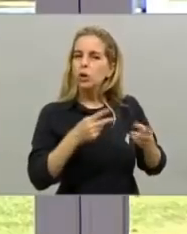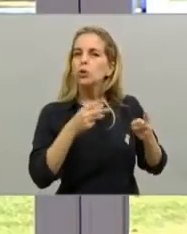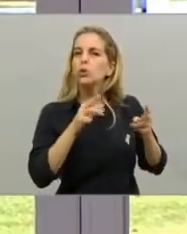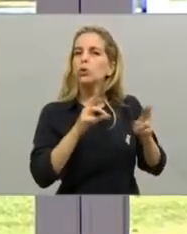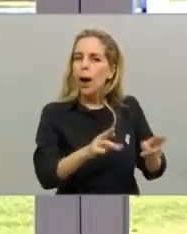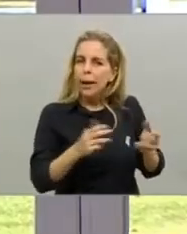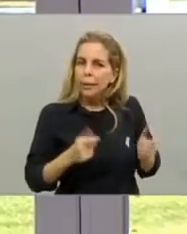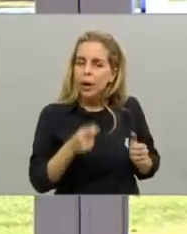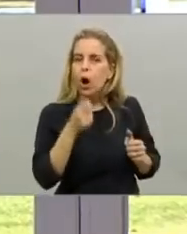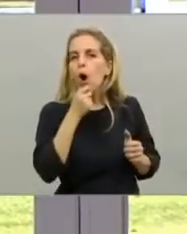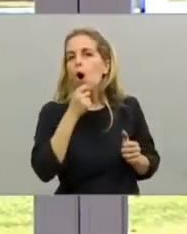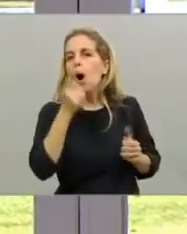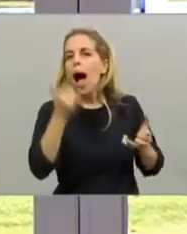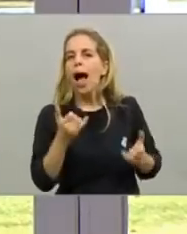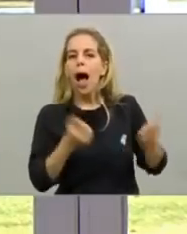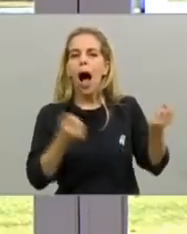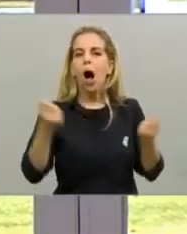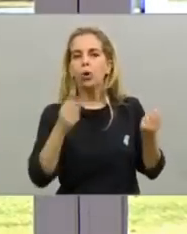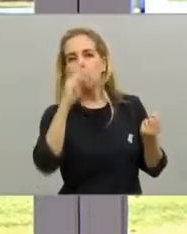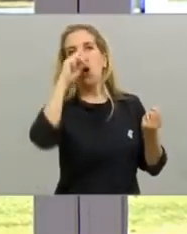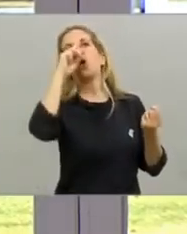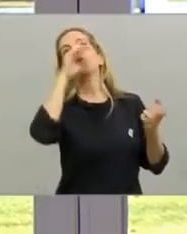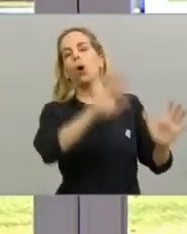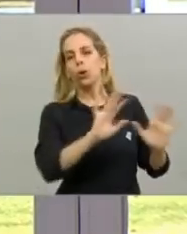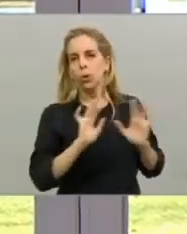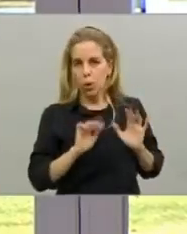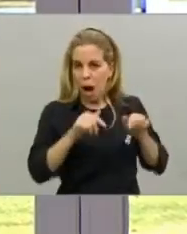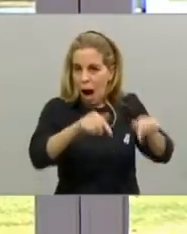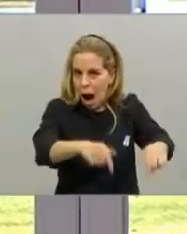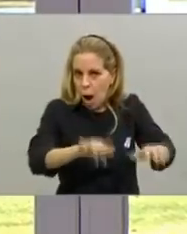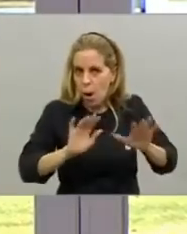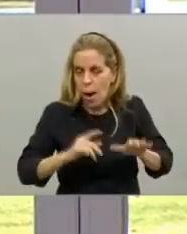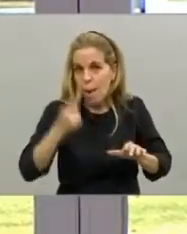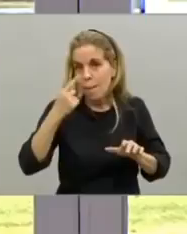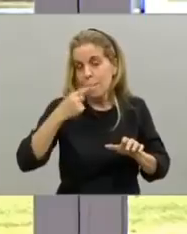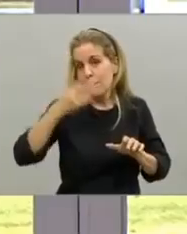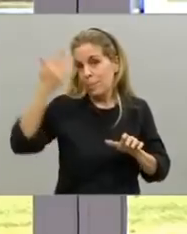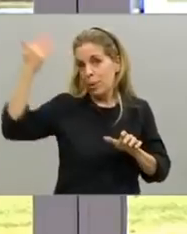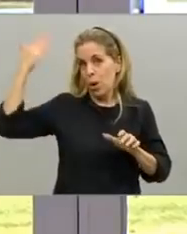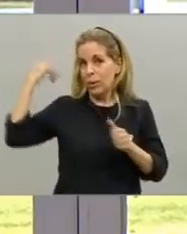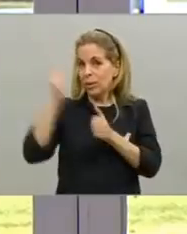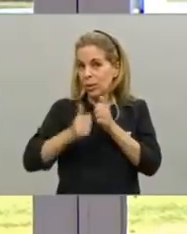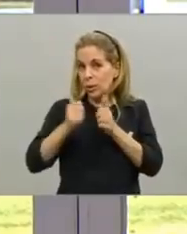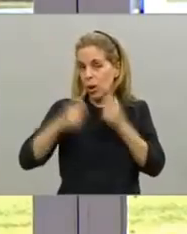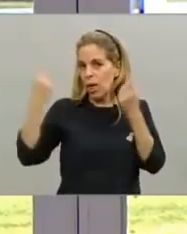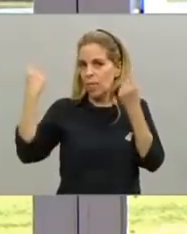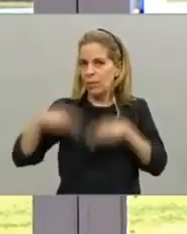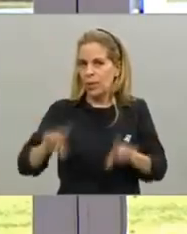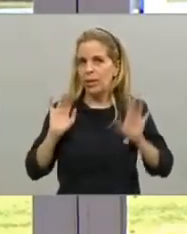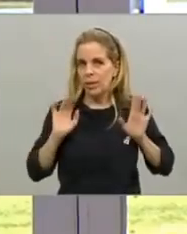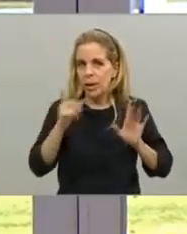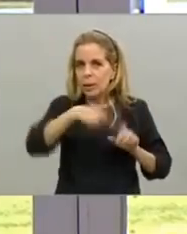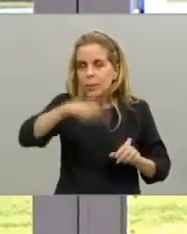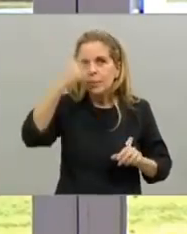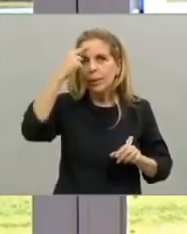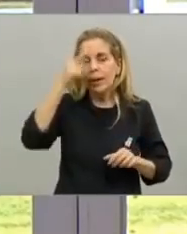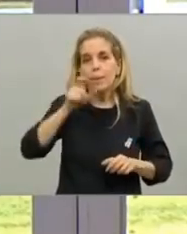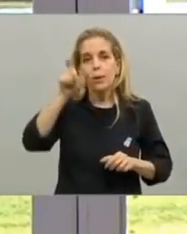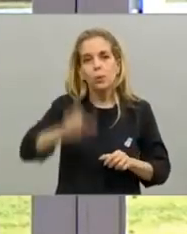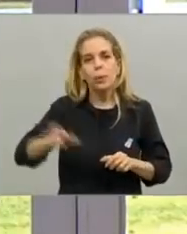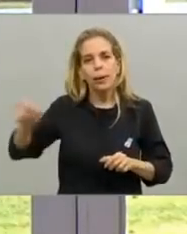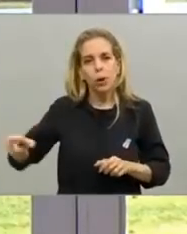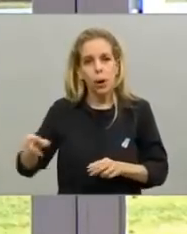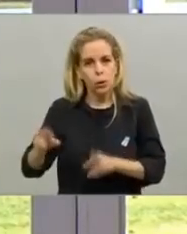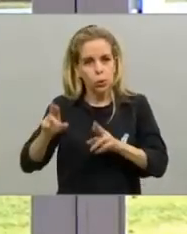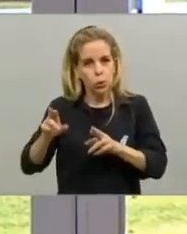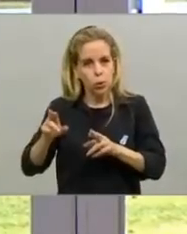auto, pero la historia no hace exitosos a esos hombres. Exitosos son los que,